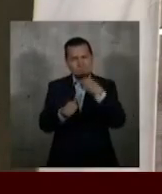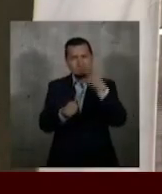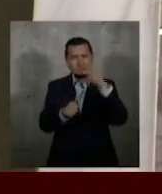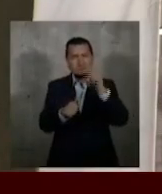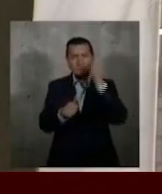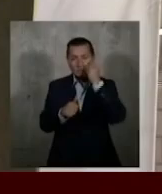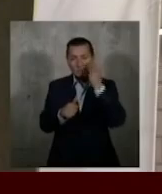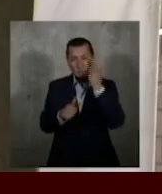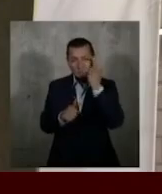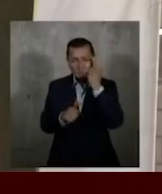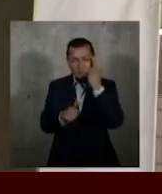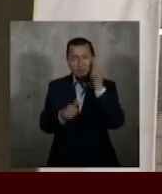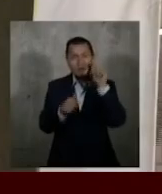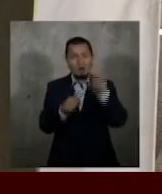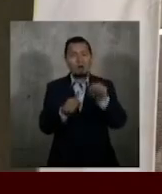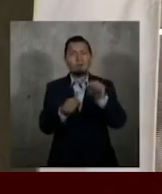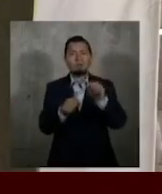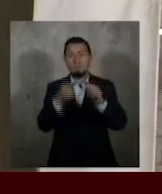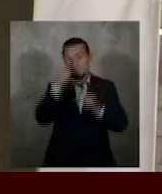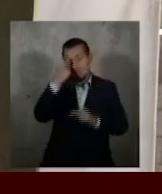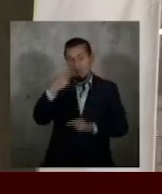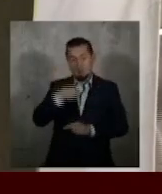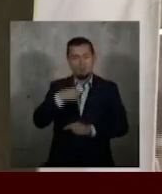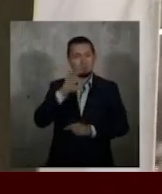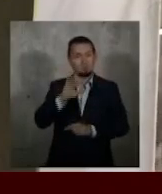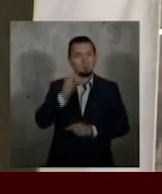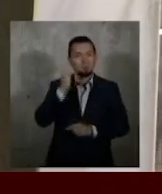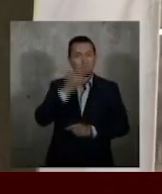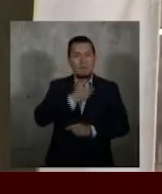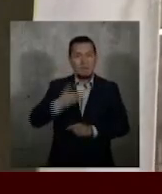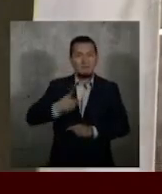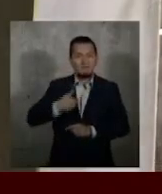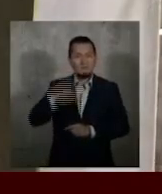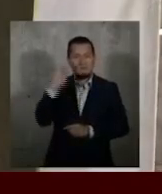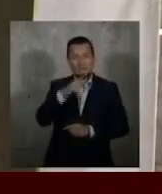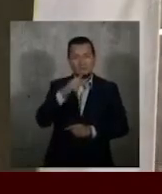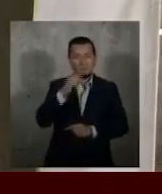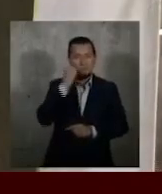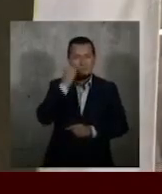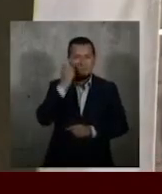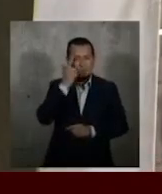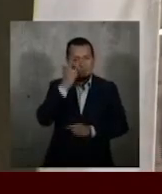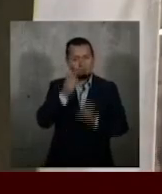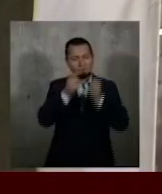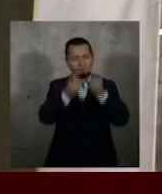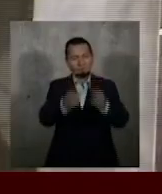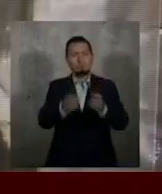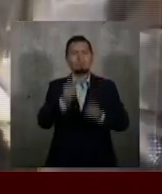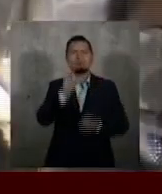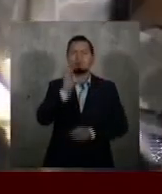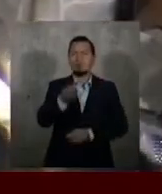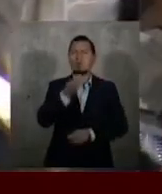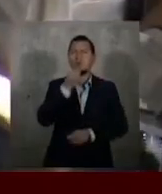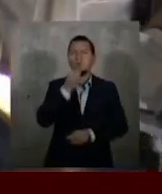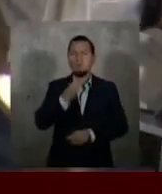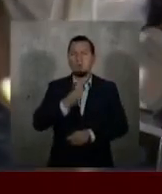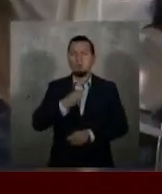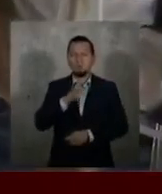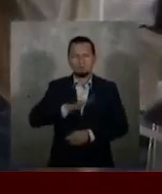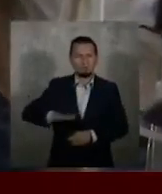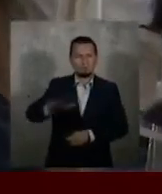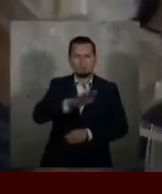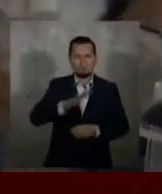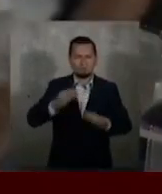tenemos 113 profesores, de los cuales 42 ya son profesores de tiempo completo, ¿no? Eso es una